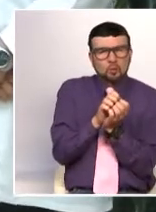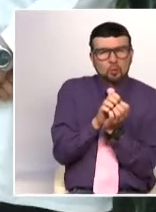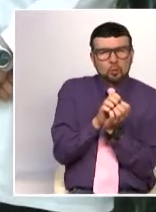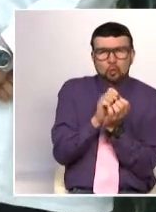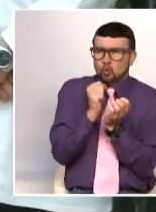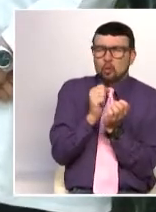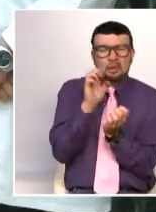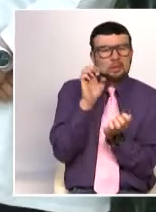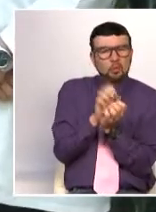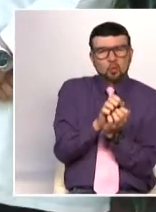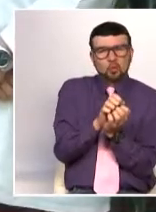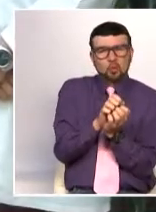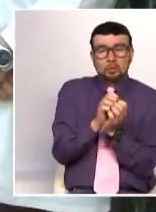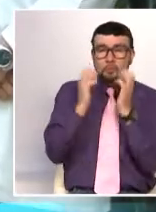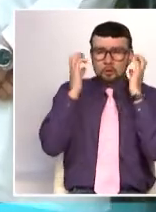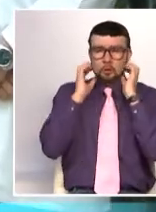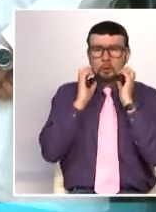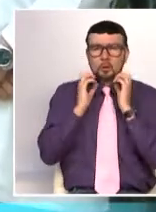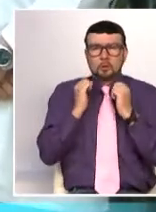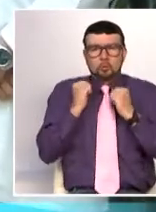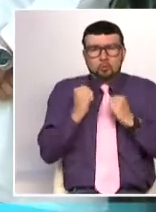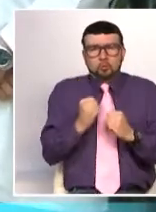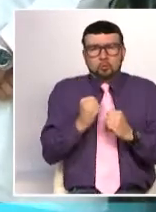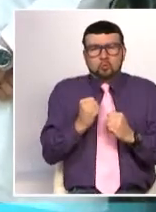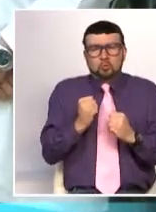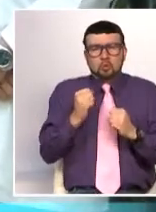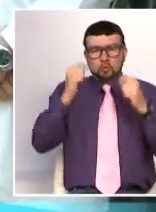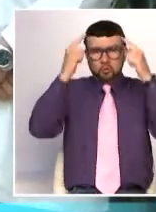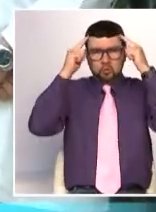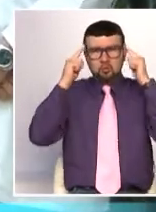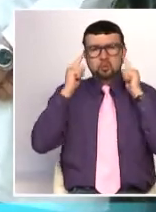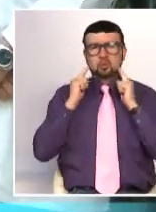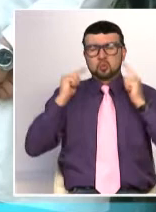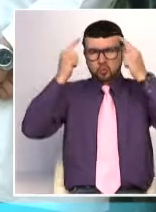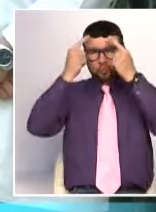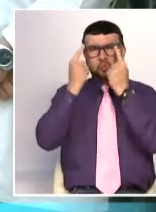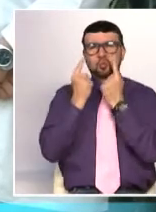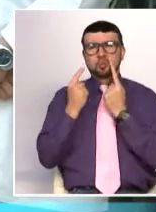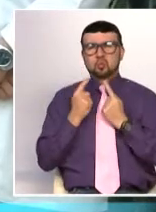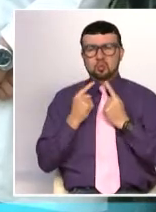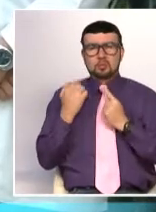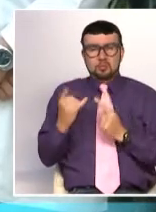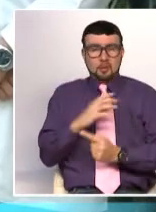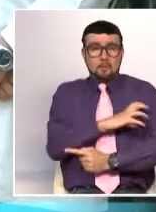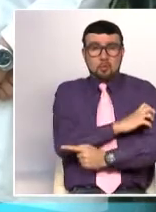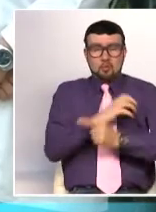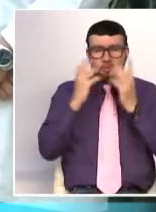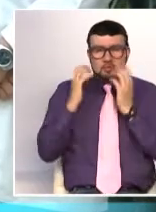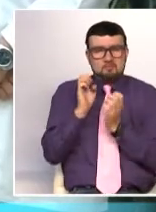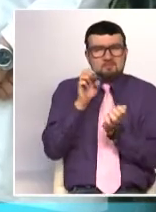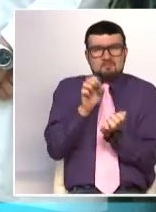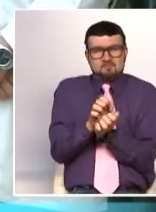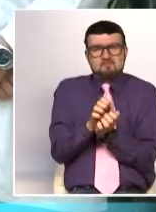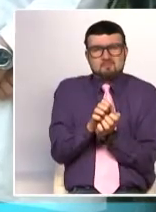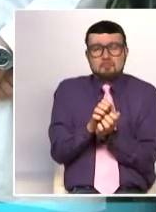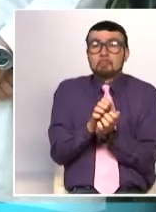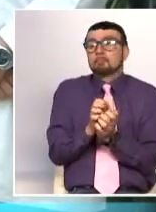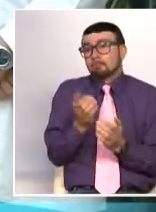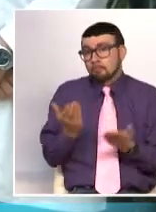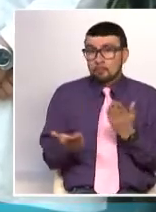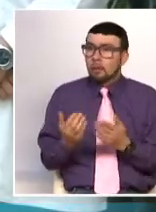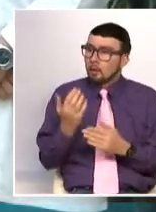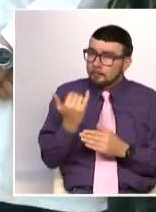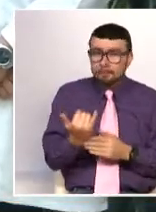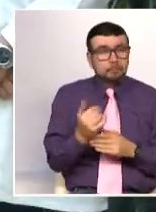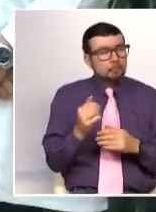contracción de todos los músculos faciales ese estrés o sea aquí también tenemos que manejar la ontología en conjunto